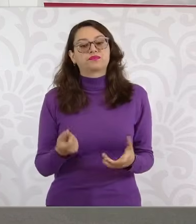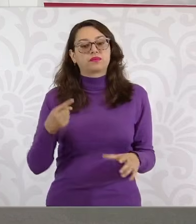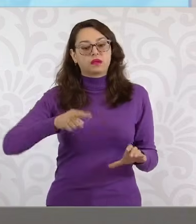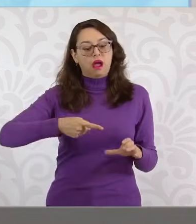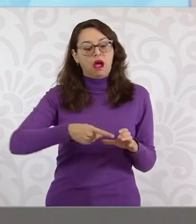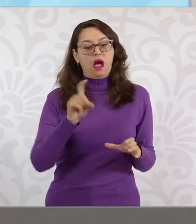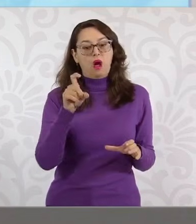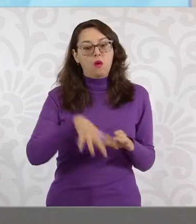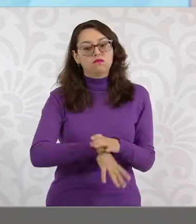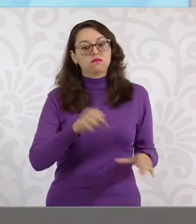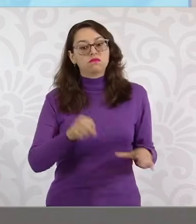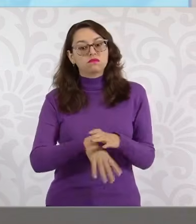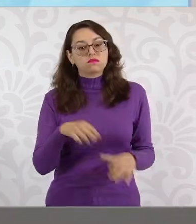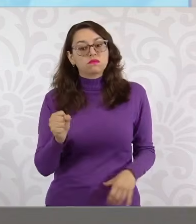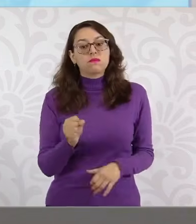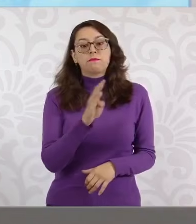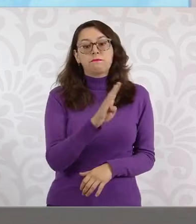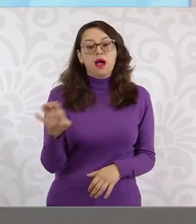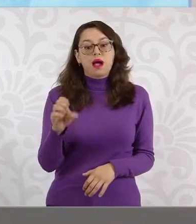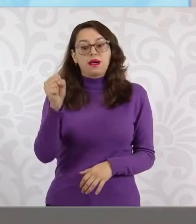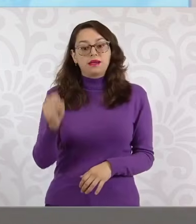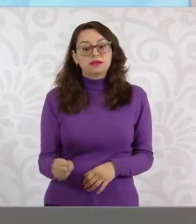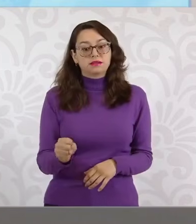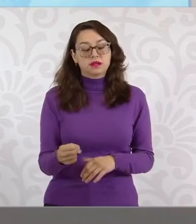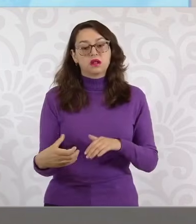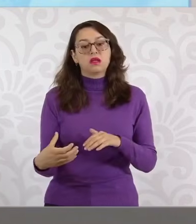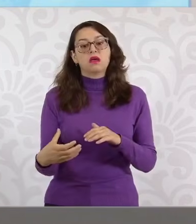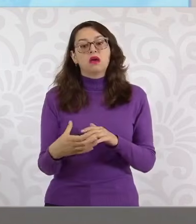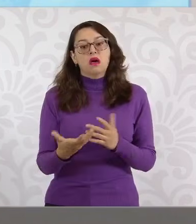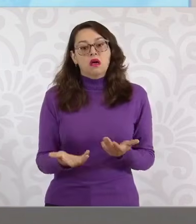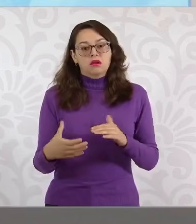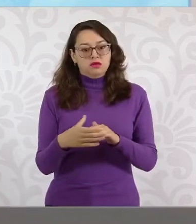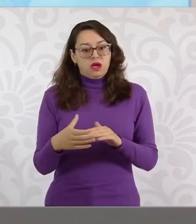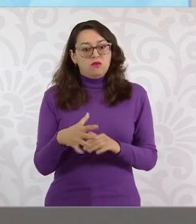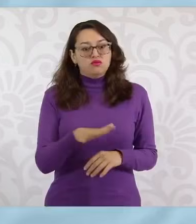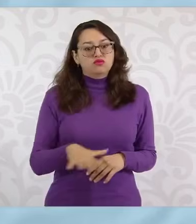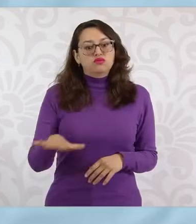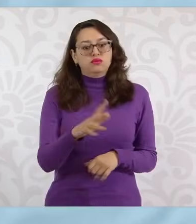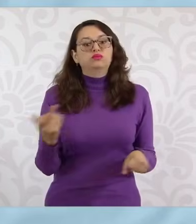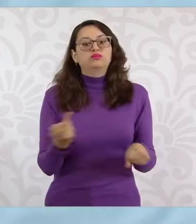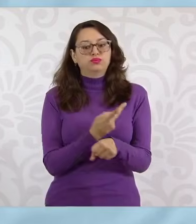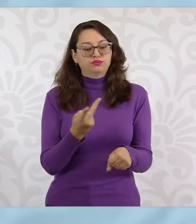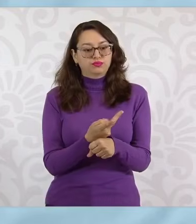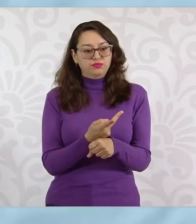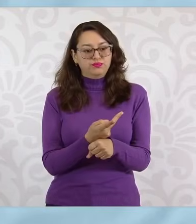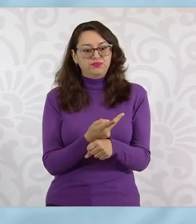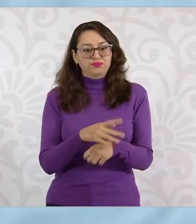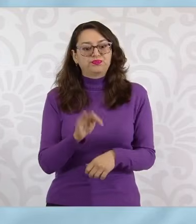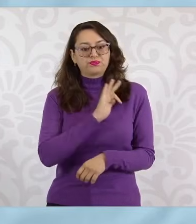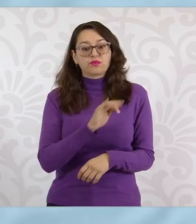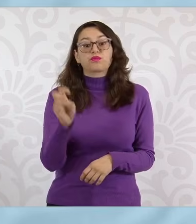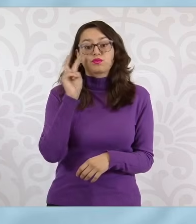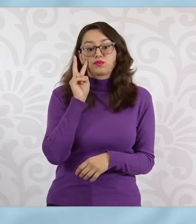Estamos ubicados en Baja California Sur, en la ciudad de Los Cabos. ¿Qué es lo que ocurría? Este que está en color verde